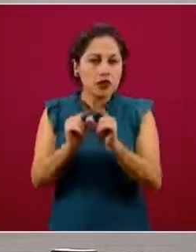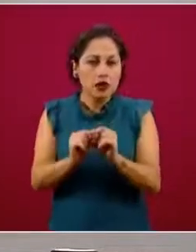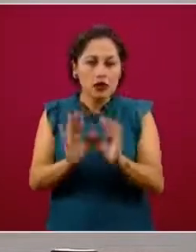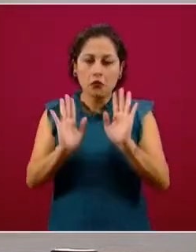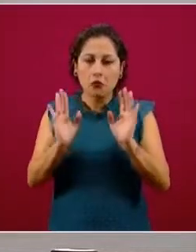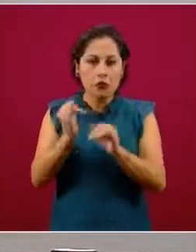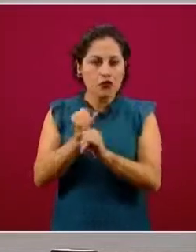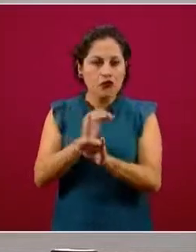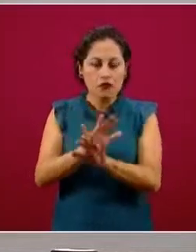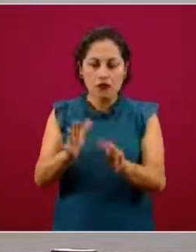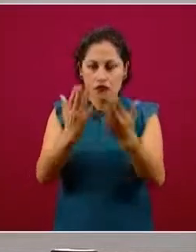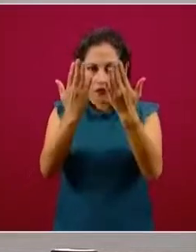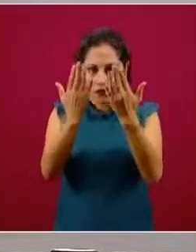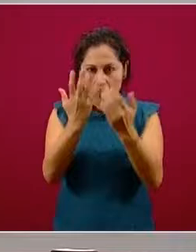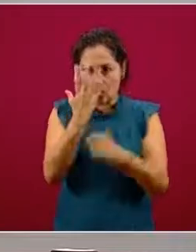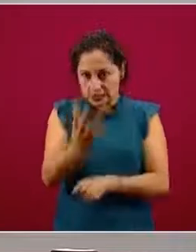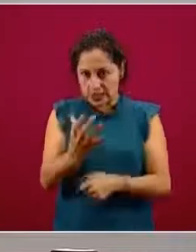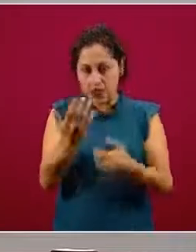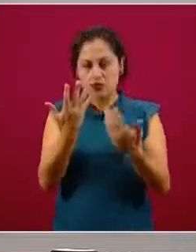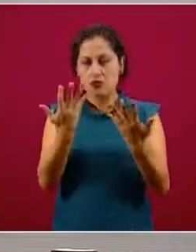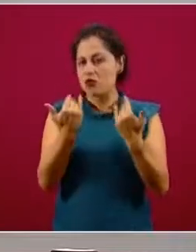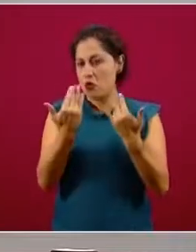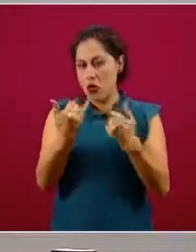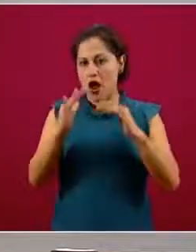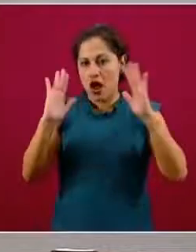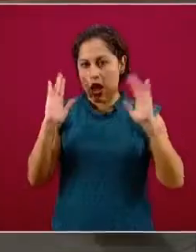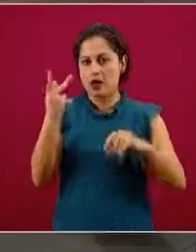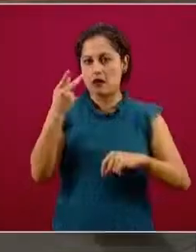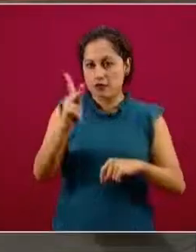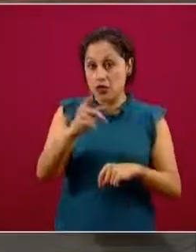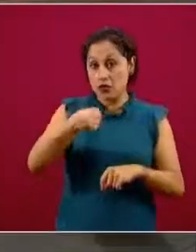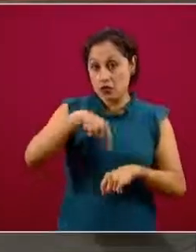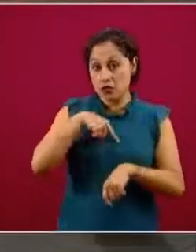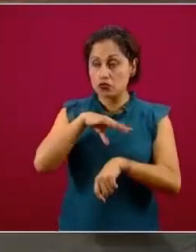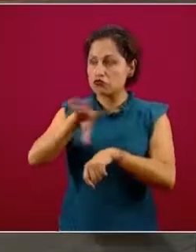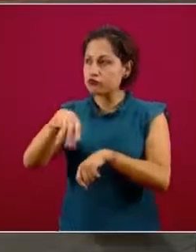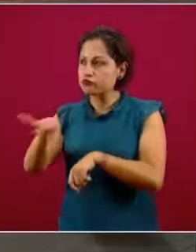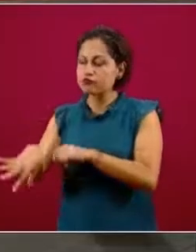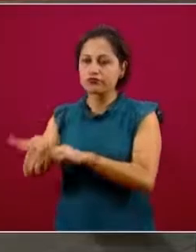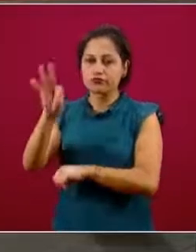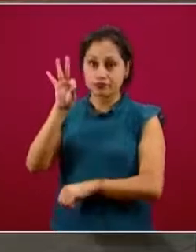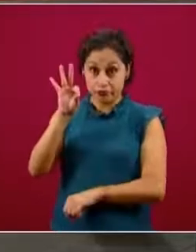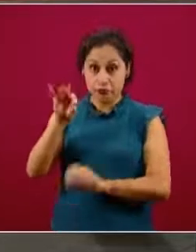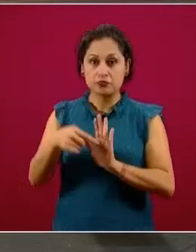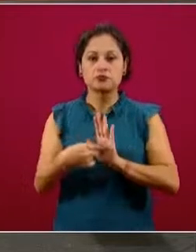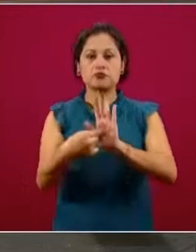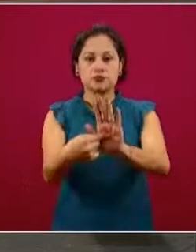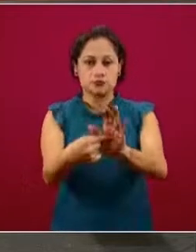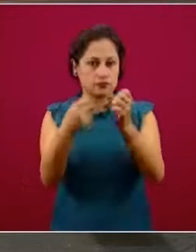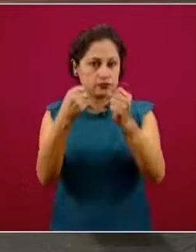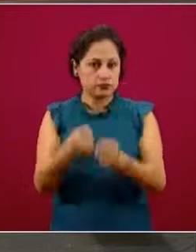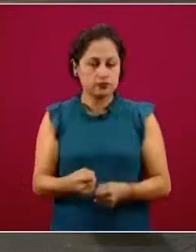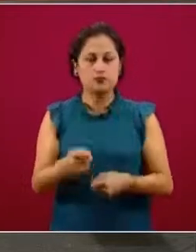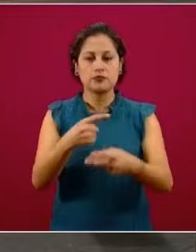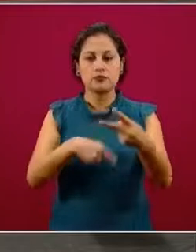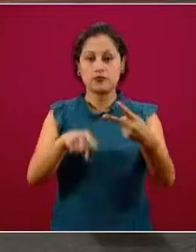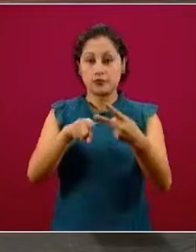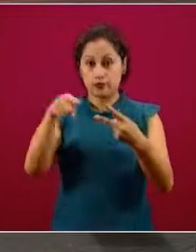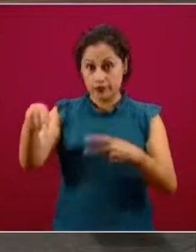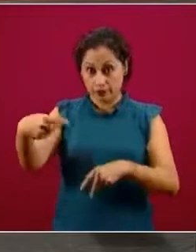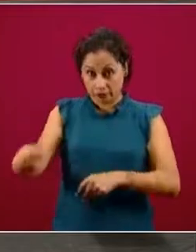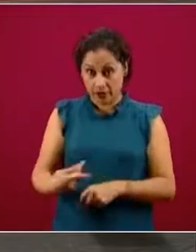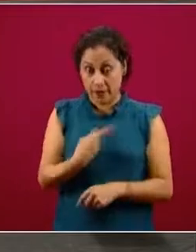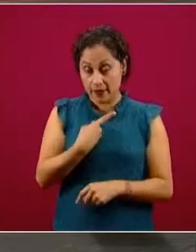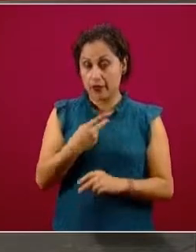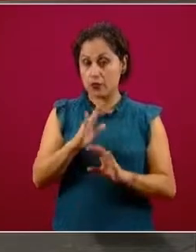y en caso de que exista alguna información útil, con mucho gusto la compartimos. Sobre su segunda pregunta, Daniela, gracias por